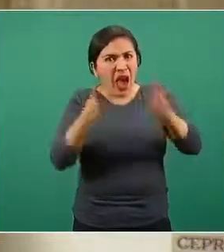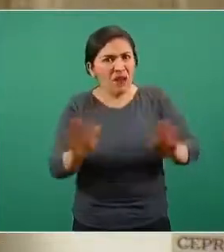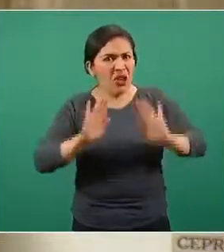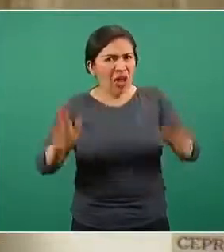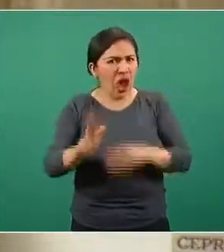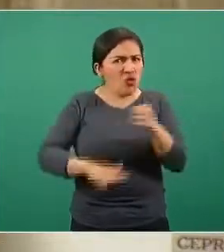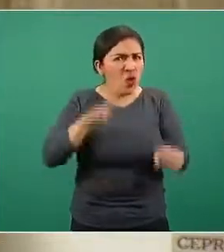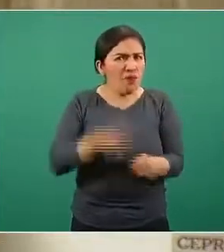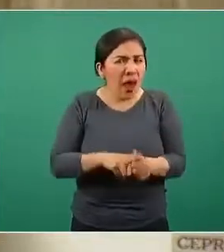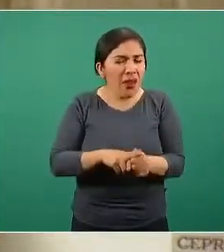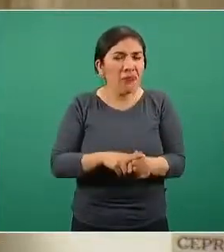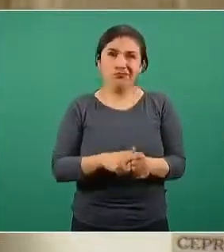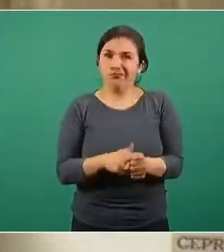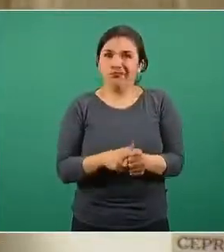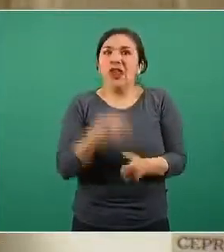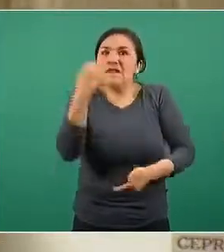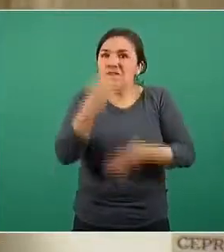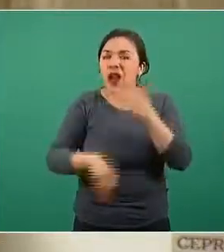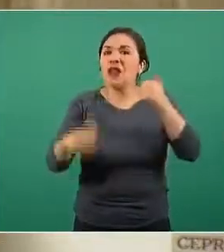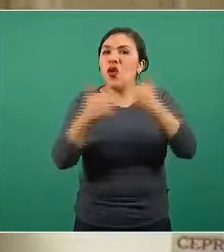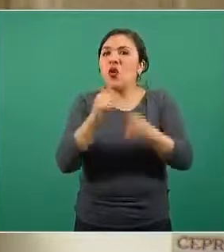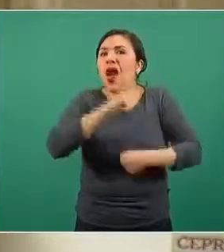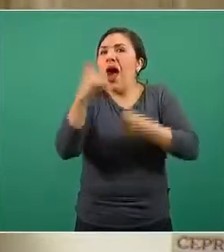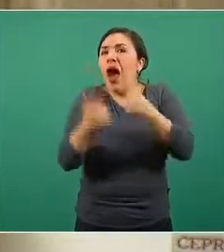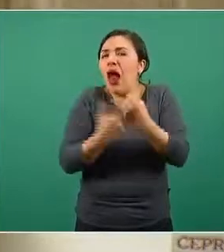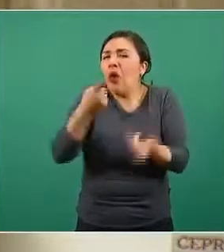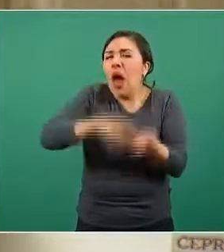manera normal sin algún tipo de riesgo.